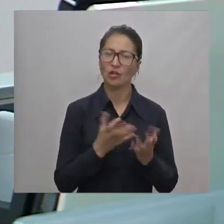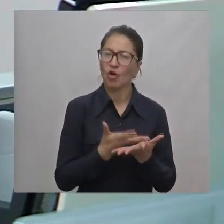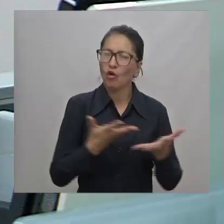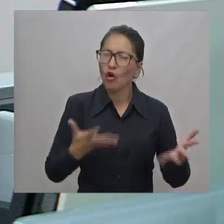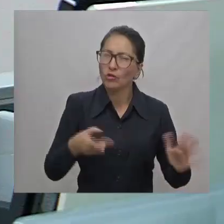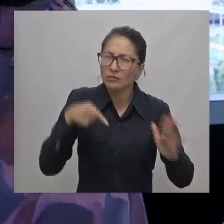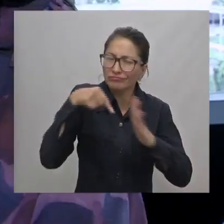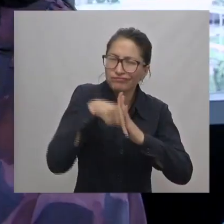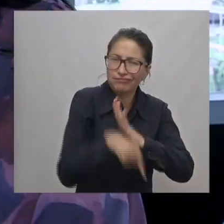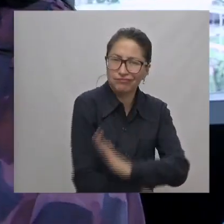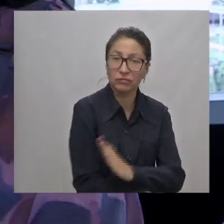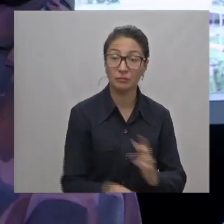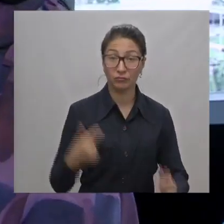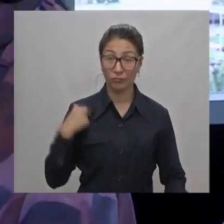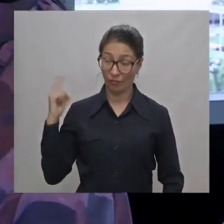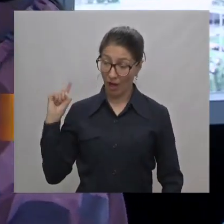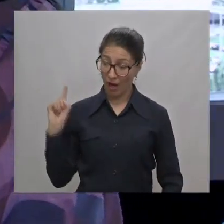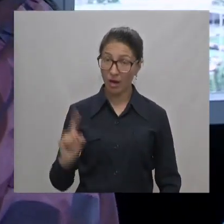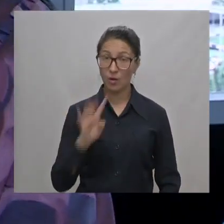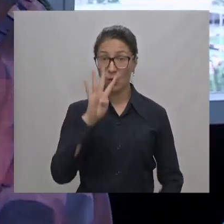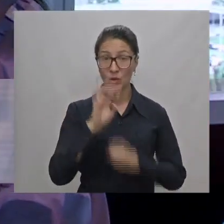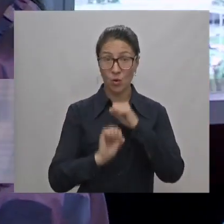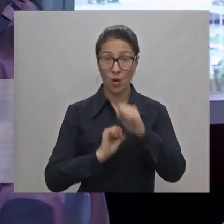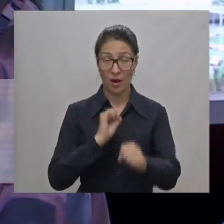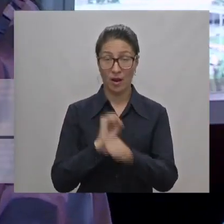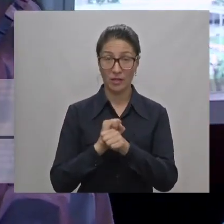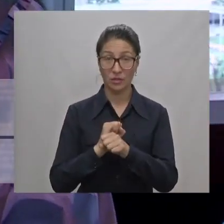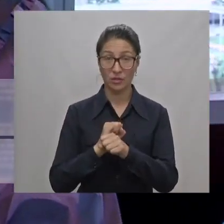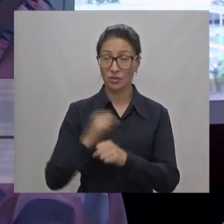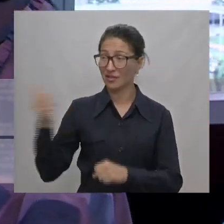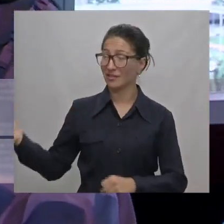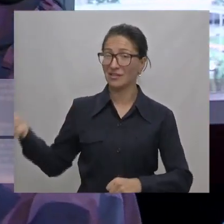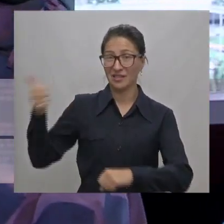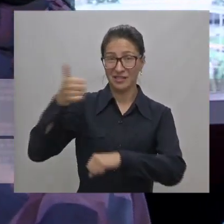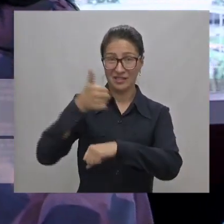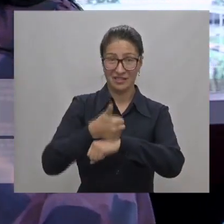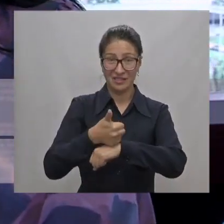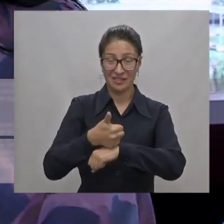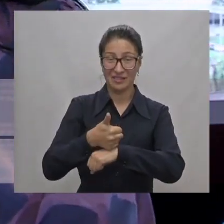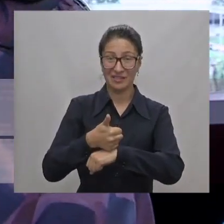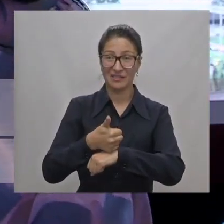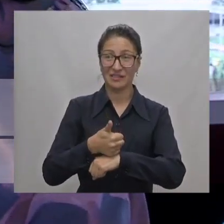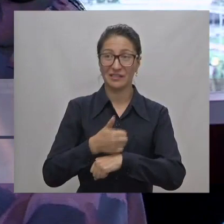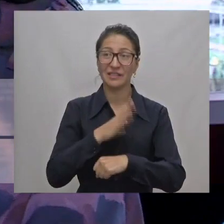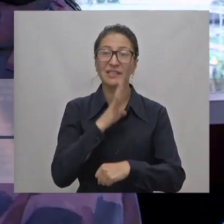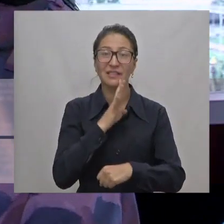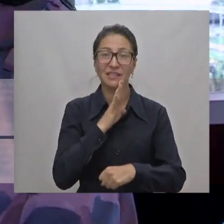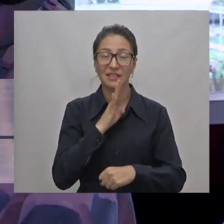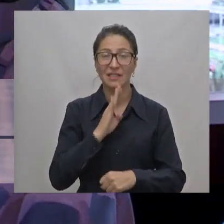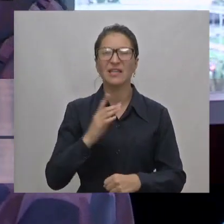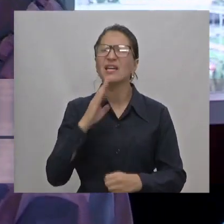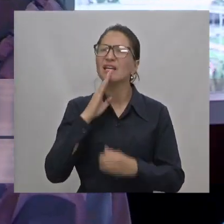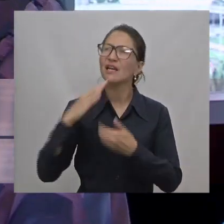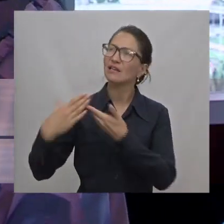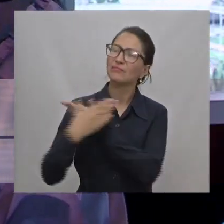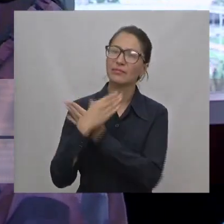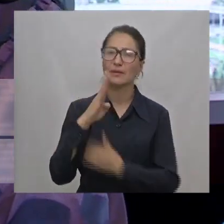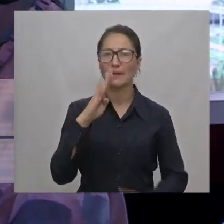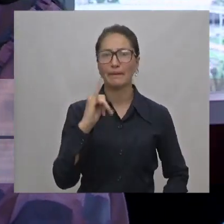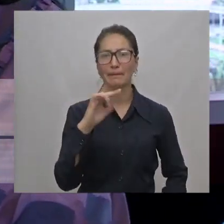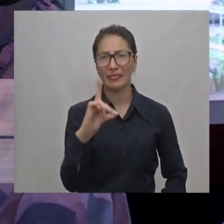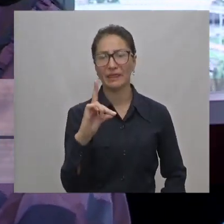adelanta el organismo. Lo que hemos venido haciendo en estos 4 años del apoyo de nuestros cooperantes, en particular del